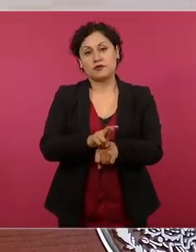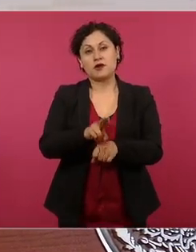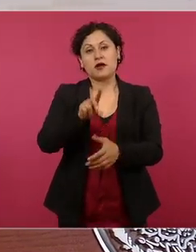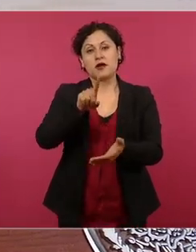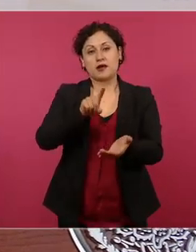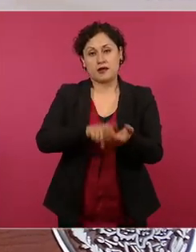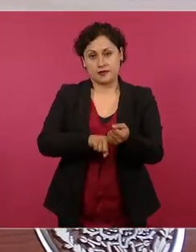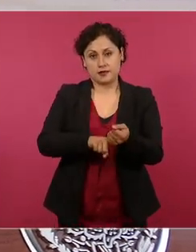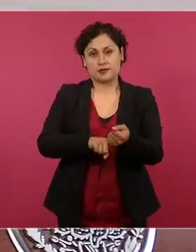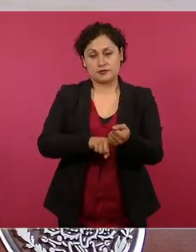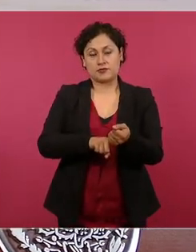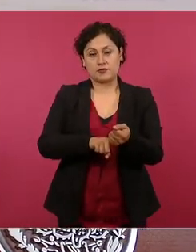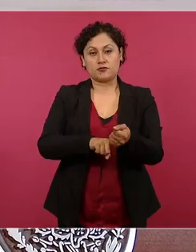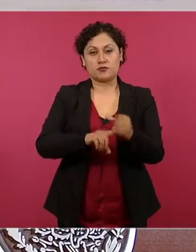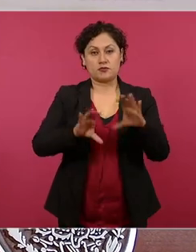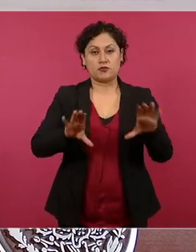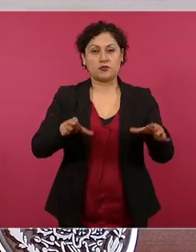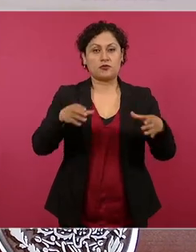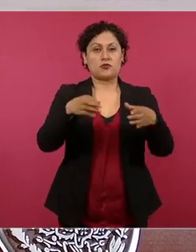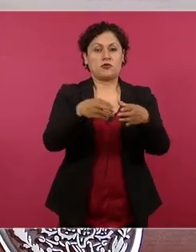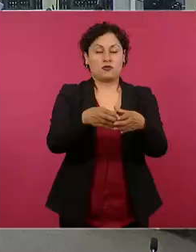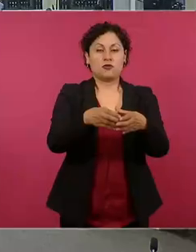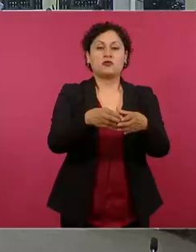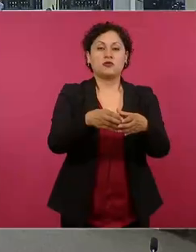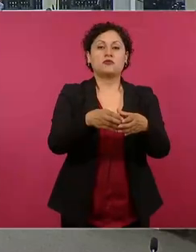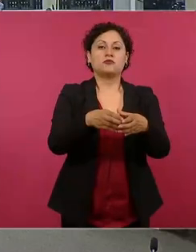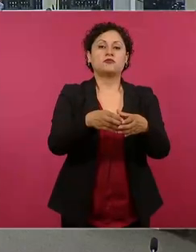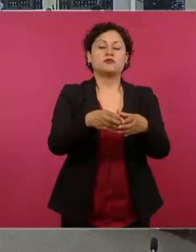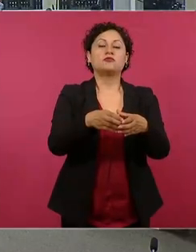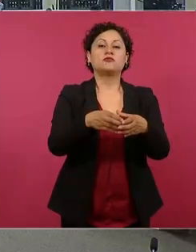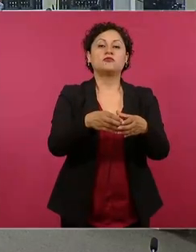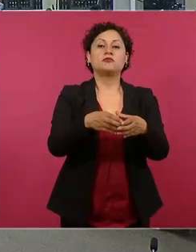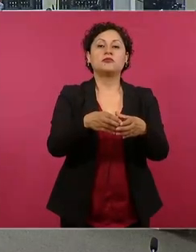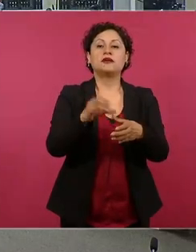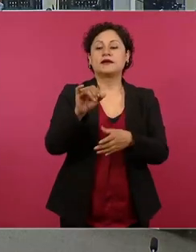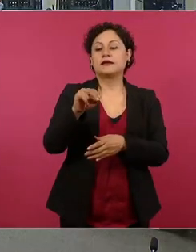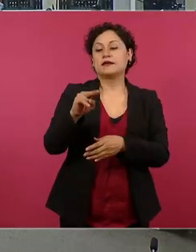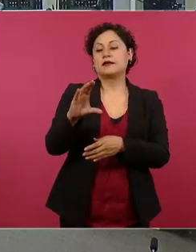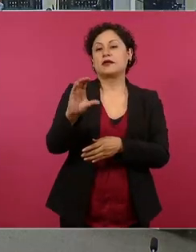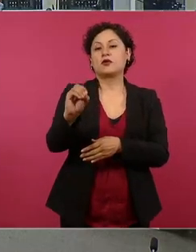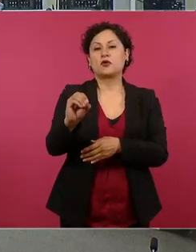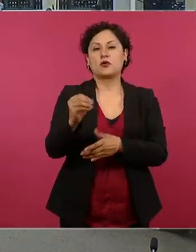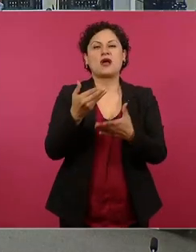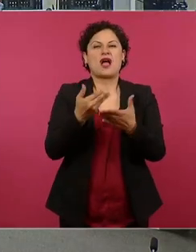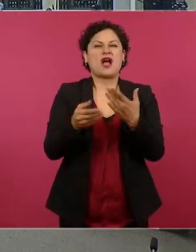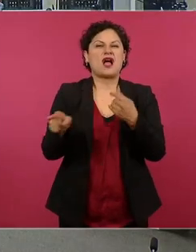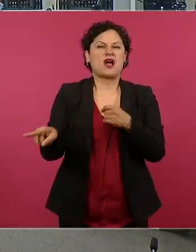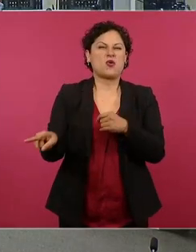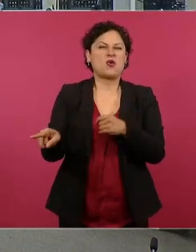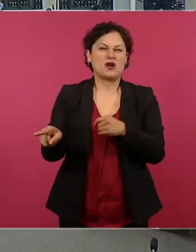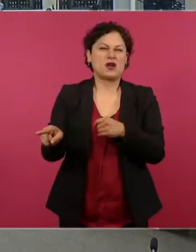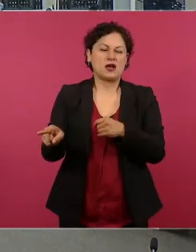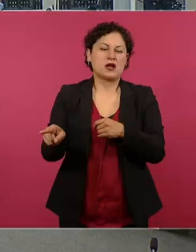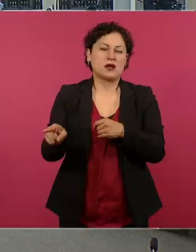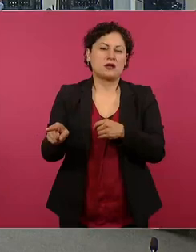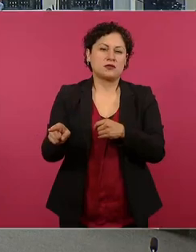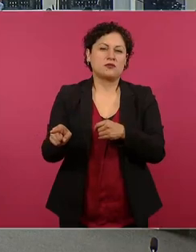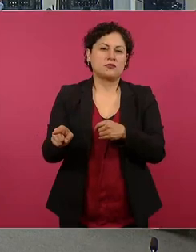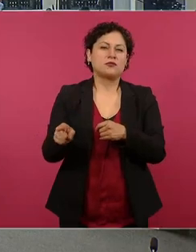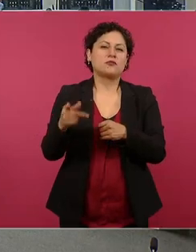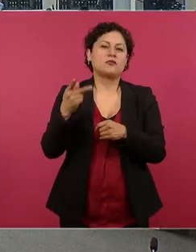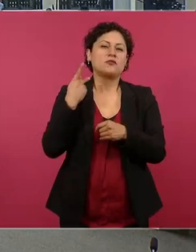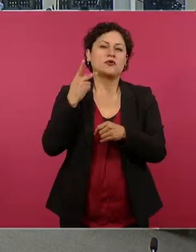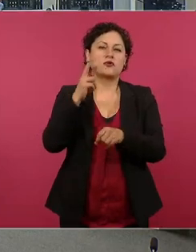organización social, del INCO, lo que es ahora la Procuraduría, o era entonces la Procuraduría, pero el